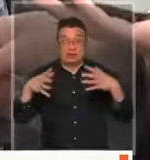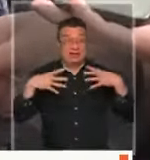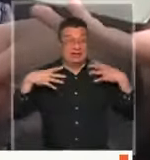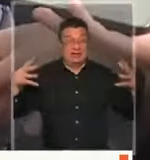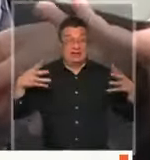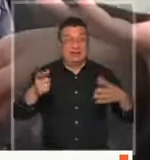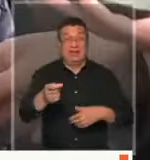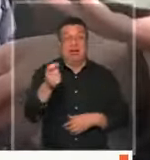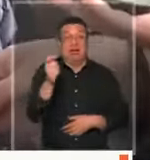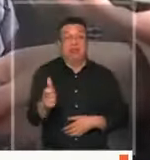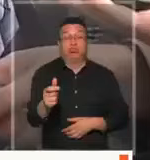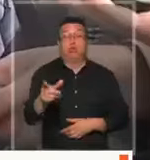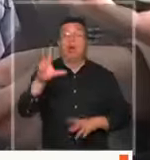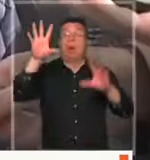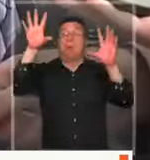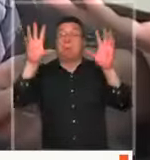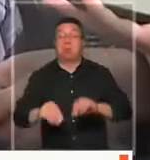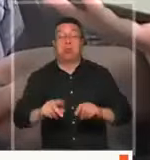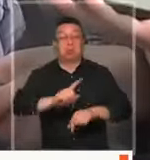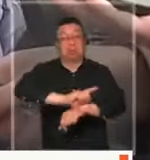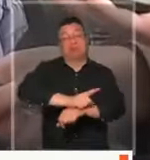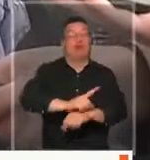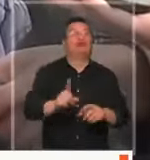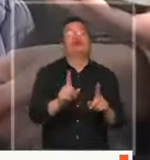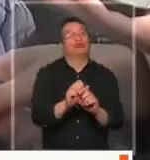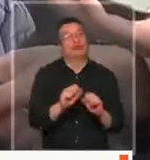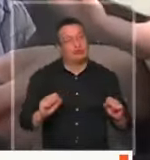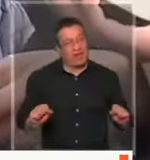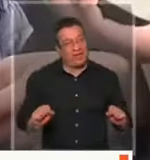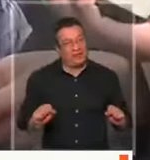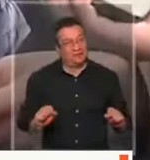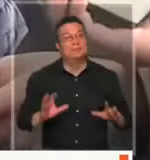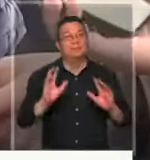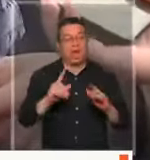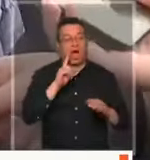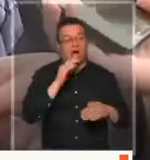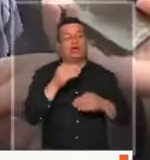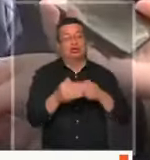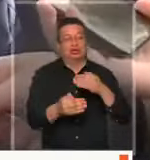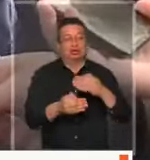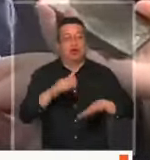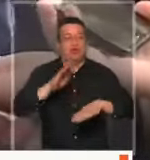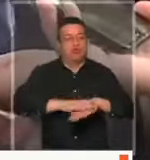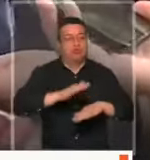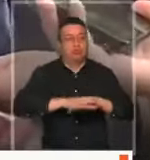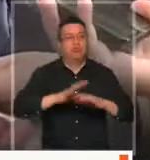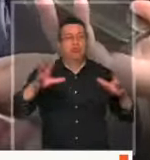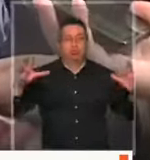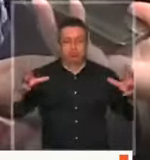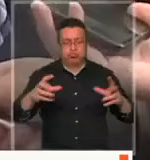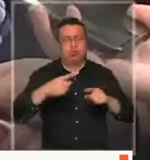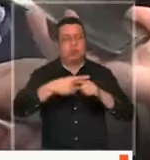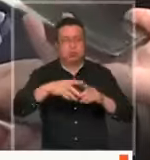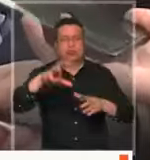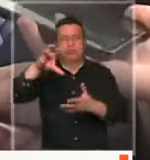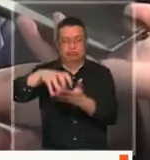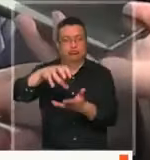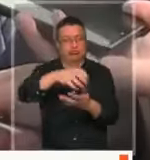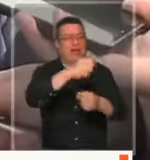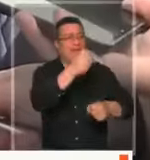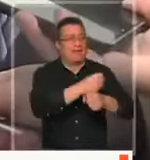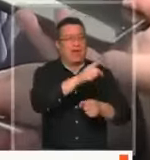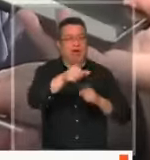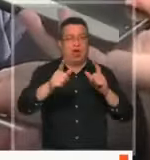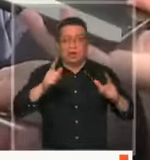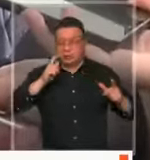de encendido y apagado instantáneo. Hay procesos térmicos, hay inercia térmica, hay planta, hay trabajadores, hay